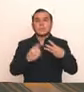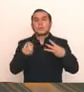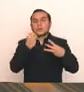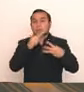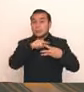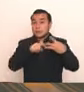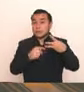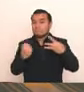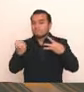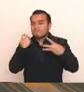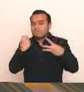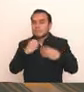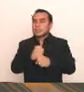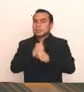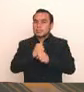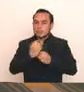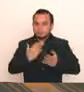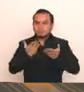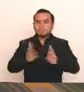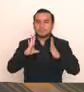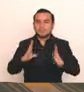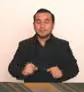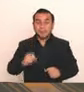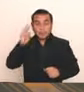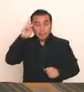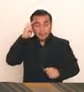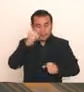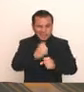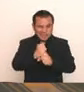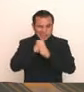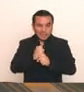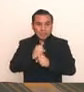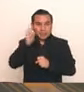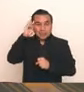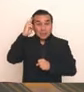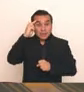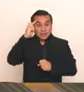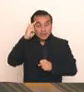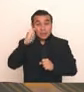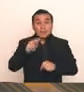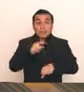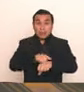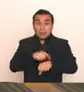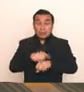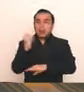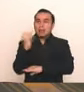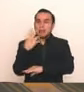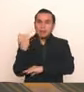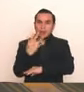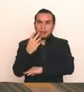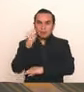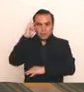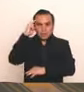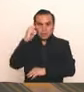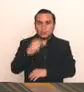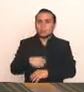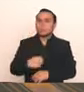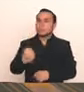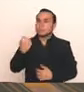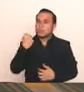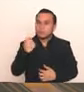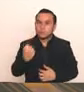alimentación tener a esas tres cosas seguras en tiempo de spam dénia es tener mucho no es tener poco